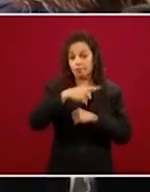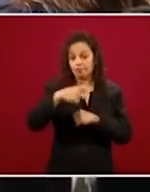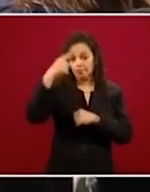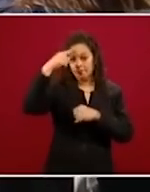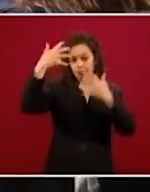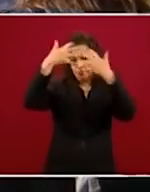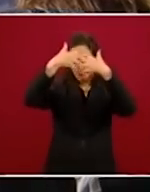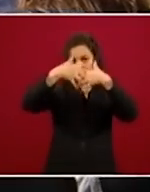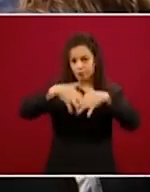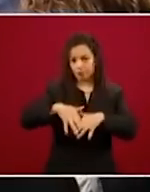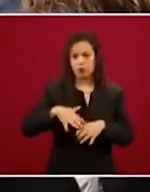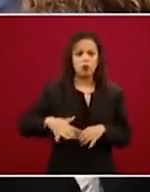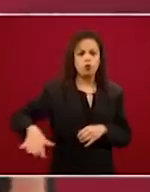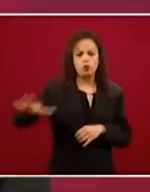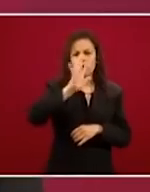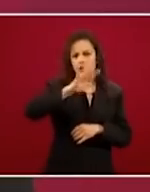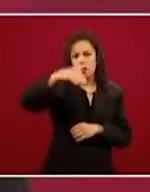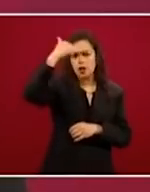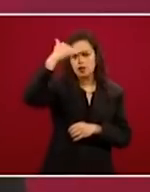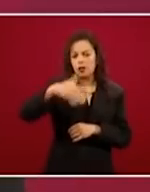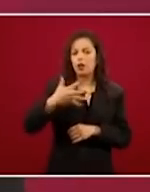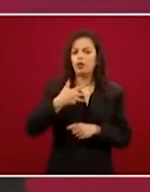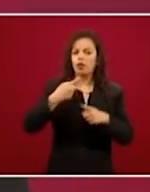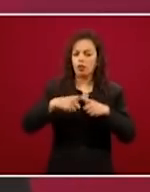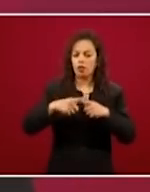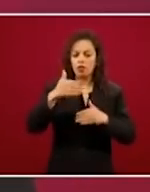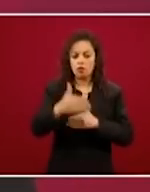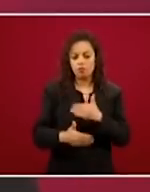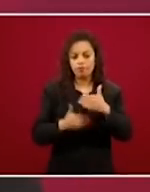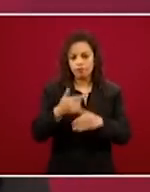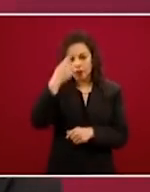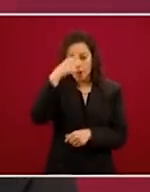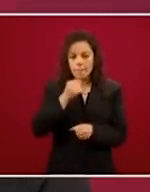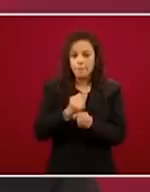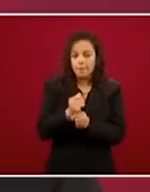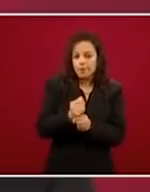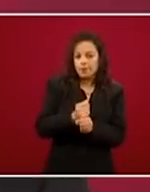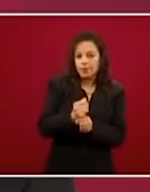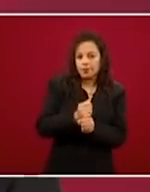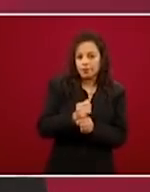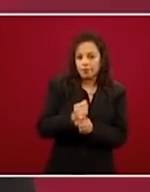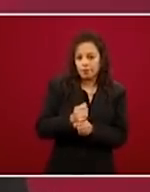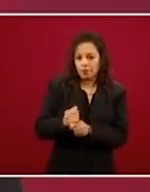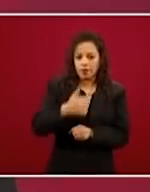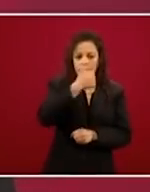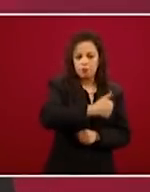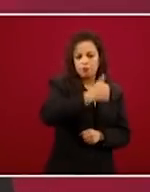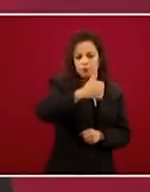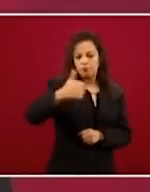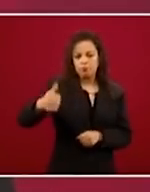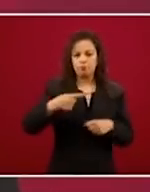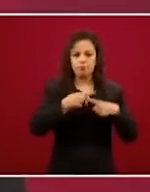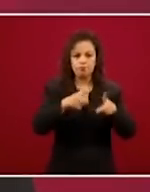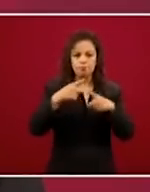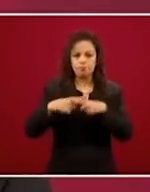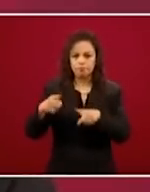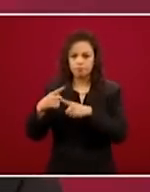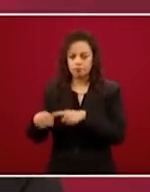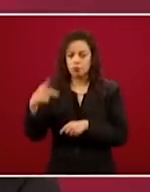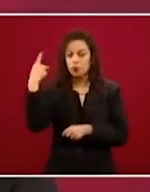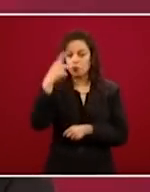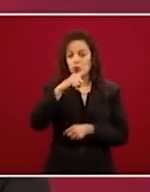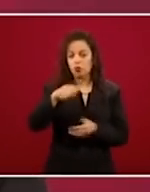hicimos del conocimiento público existen procesos de investigación de distinta naturaleza desde los que dependen del organismo del órgano interno de control